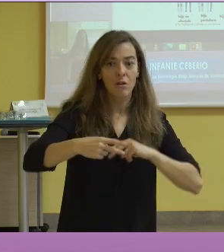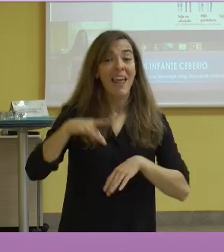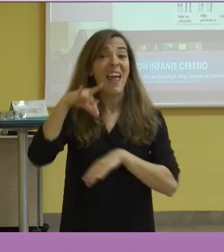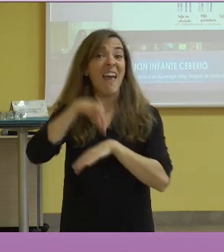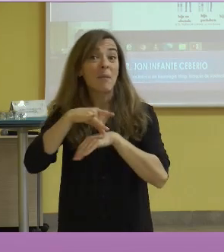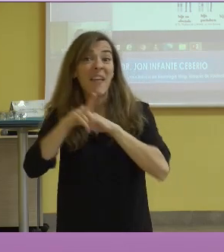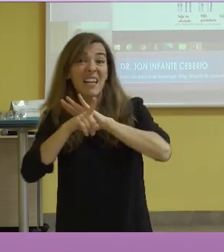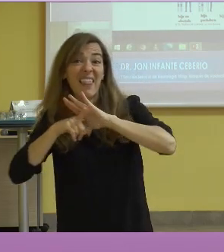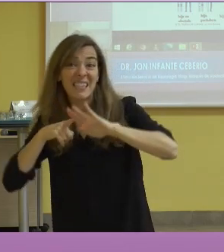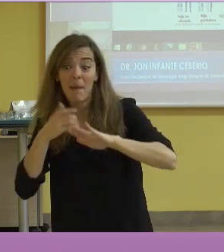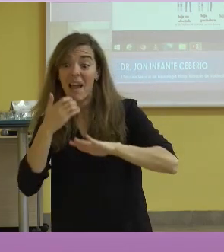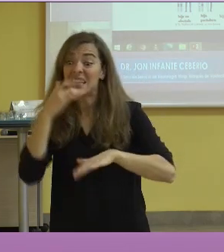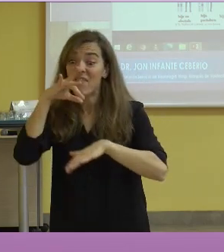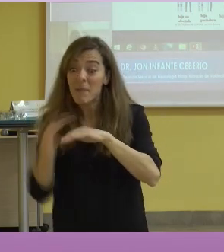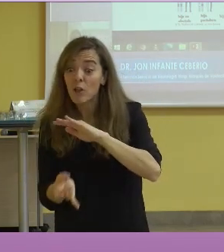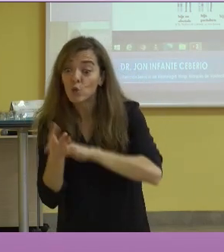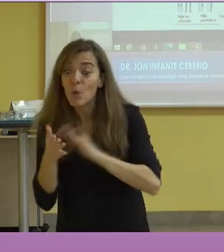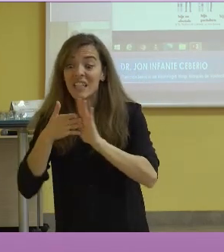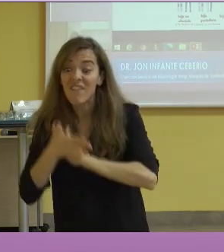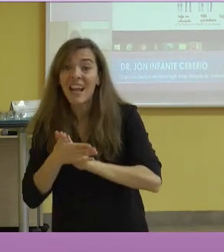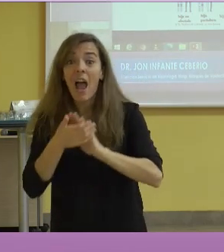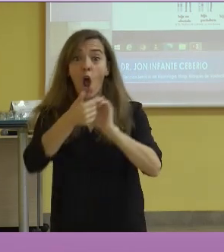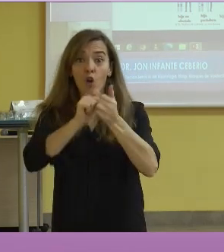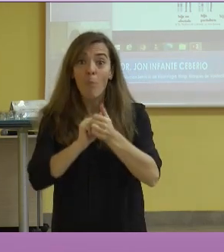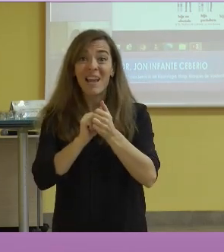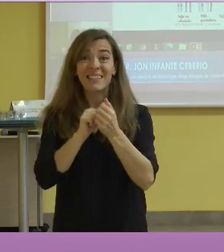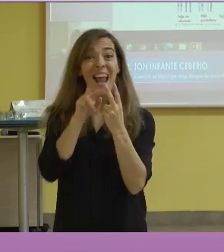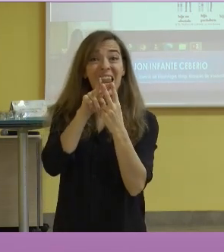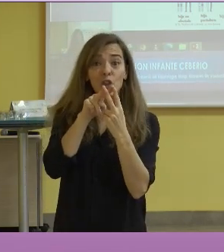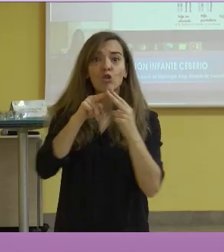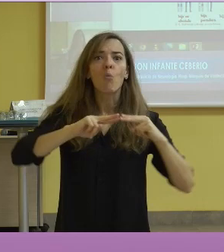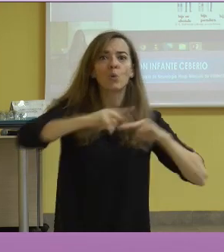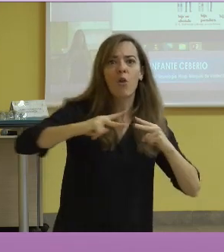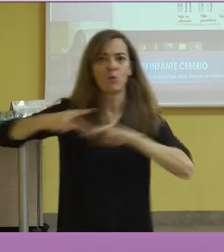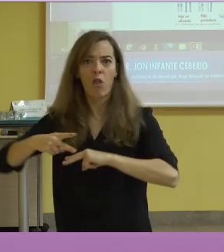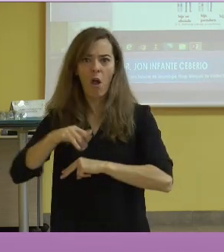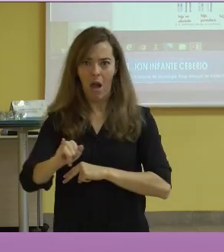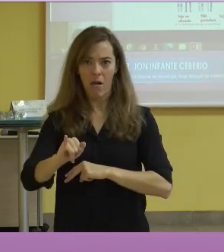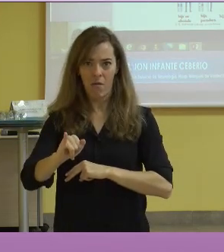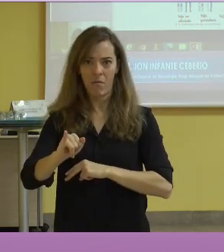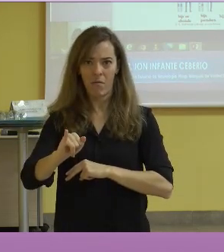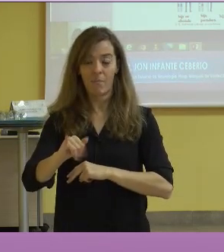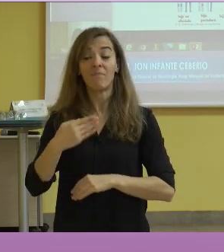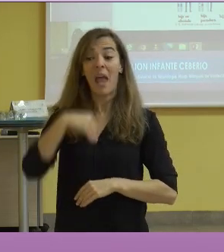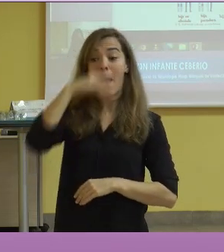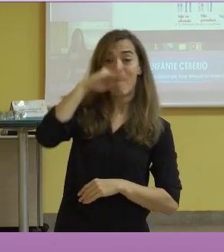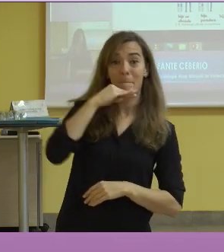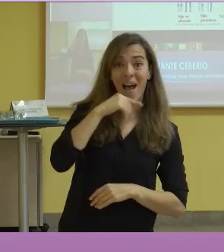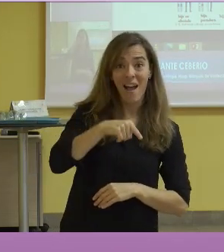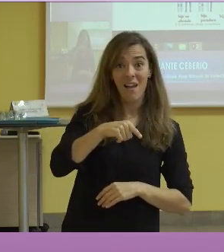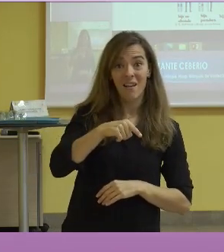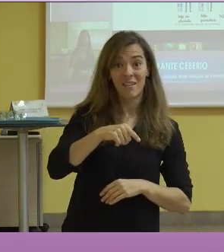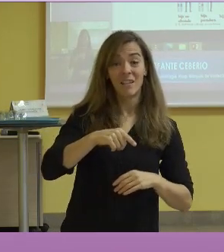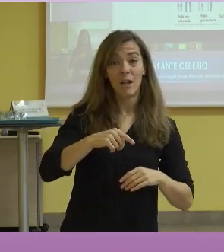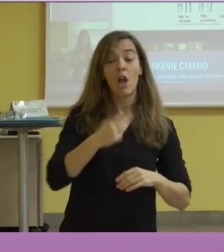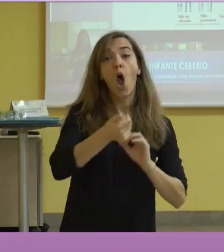para que uno tenga la enfermedad, tiene que tener las dos copias del gen mutadas. ¿Qué pasa? El padre tiene solo una copia del gen